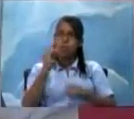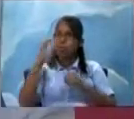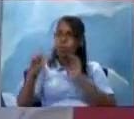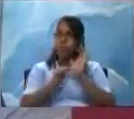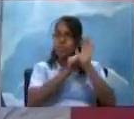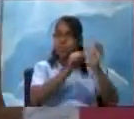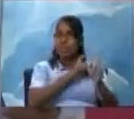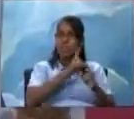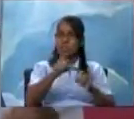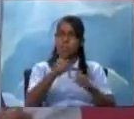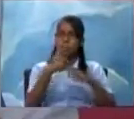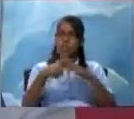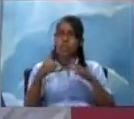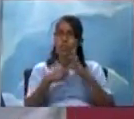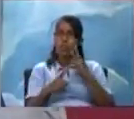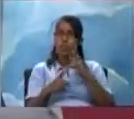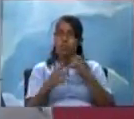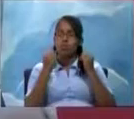muchas señales de eso,